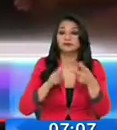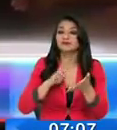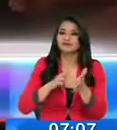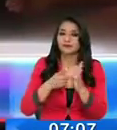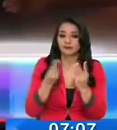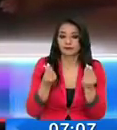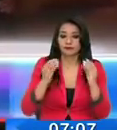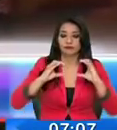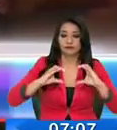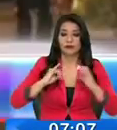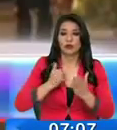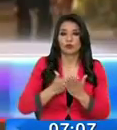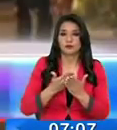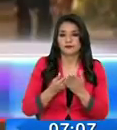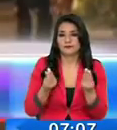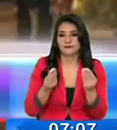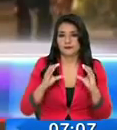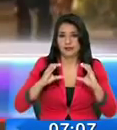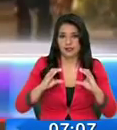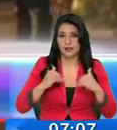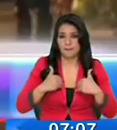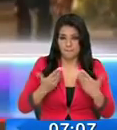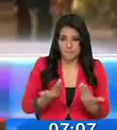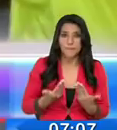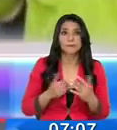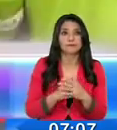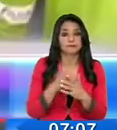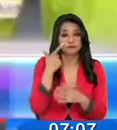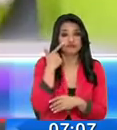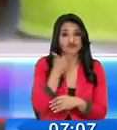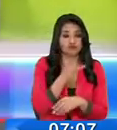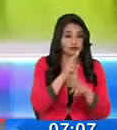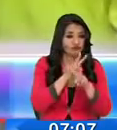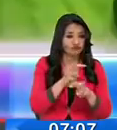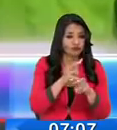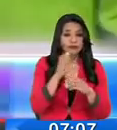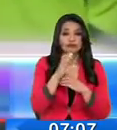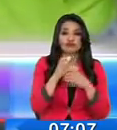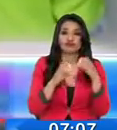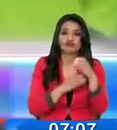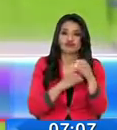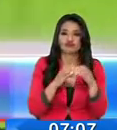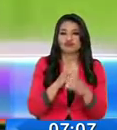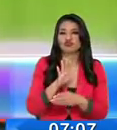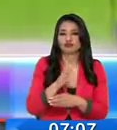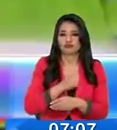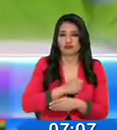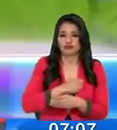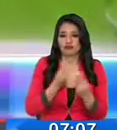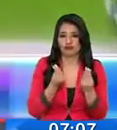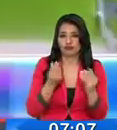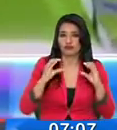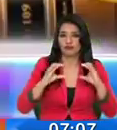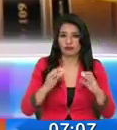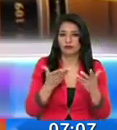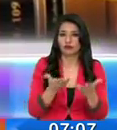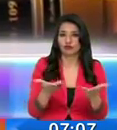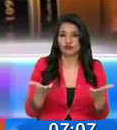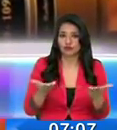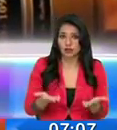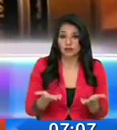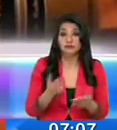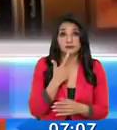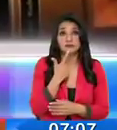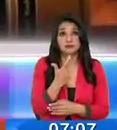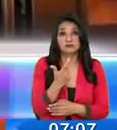enriquecimiento ilícito, ya que según la fiscalía, el peritaje contable efectuado al patrimonio del ex candidato presidencial determinó